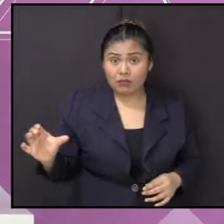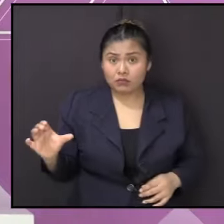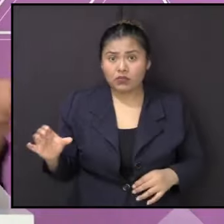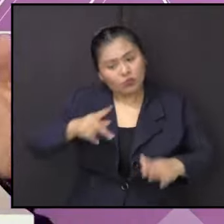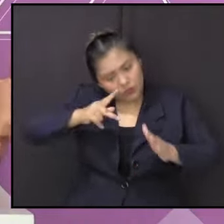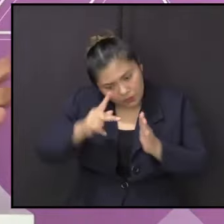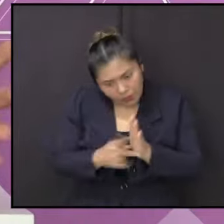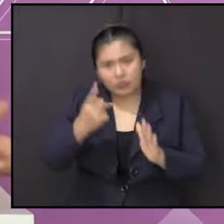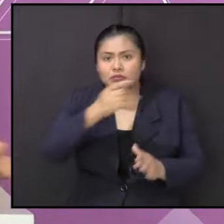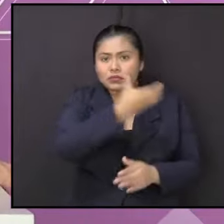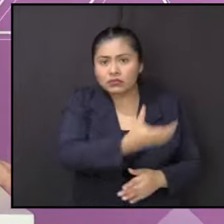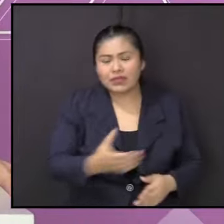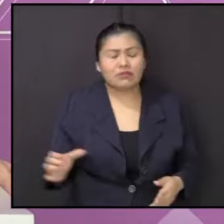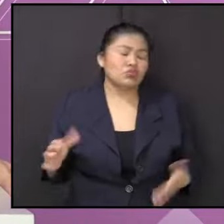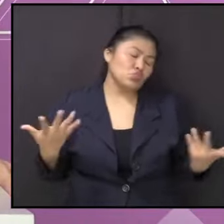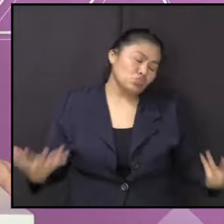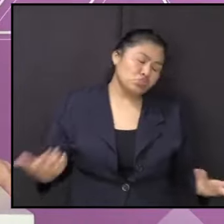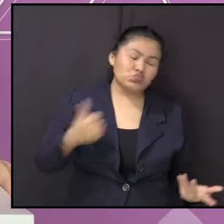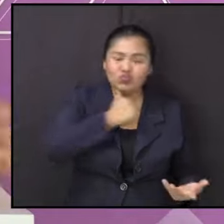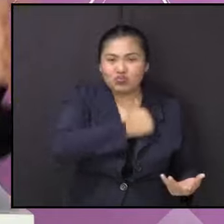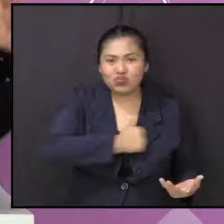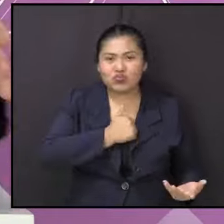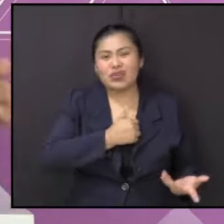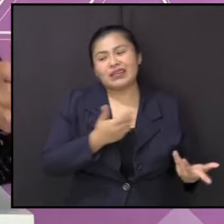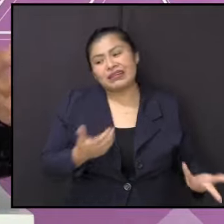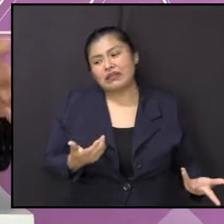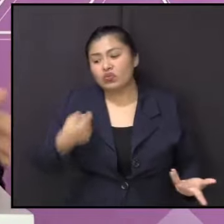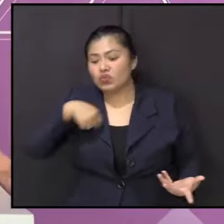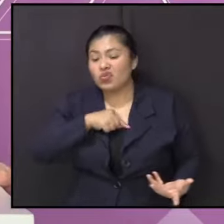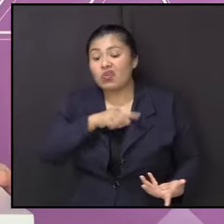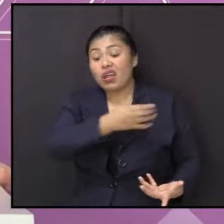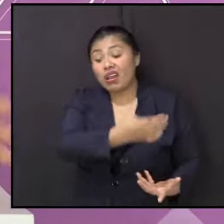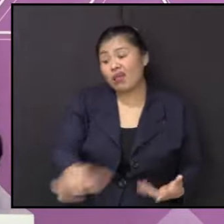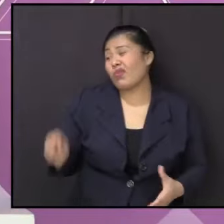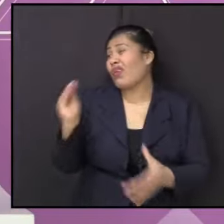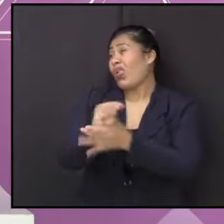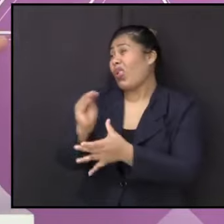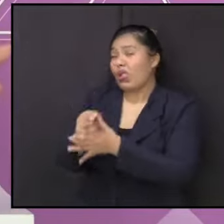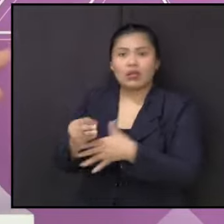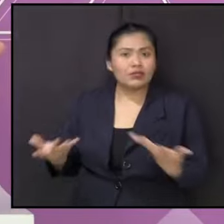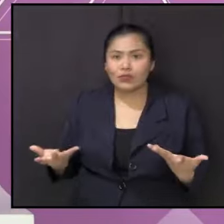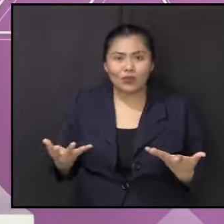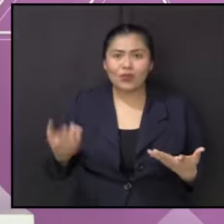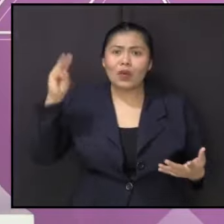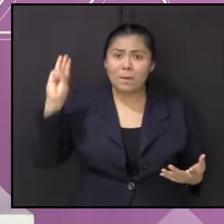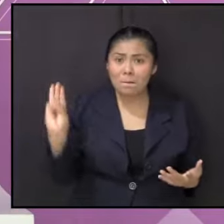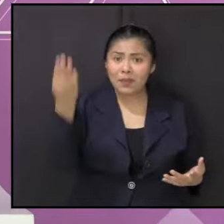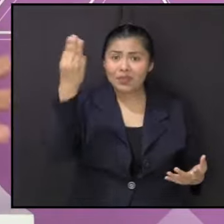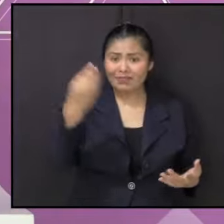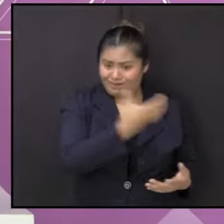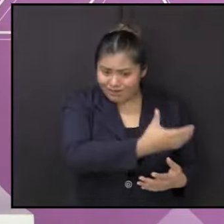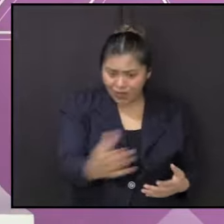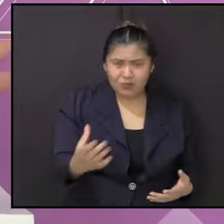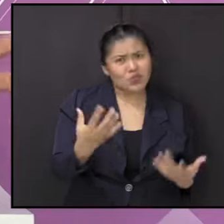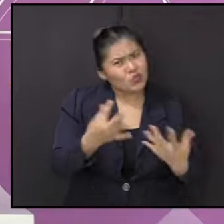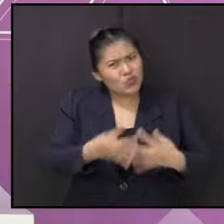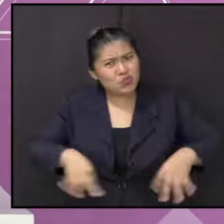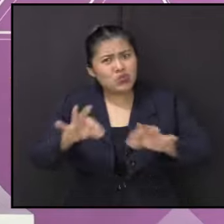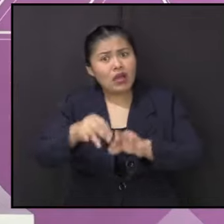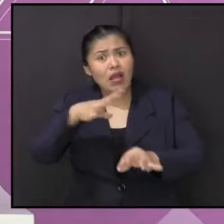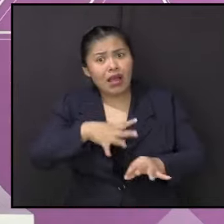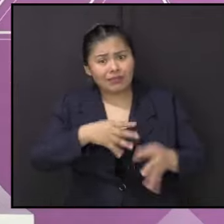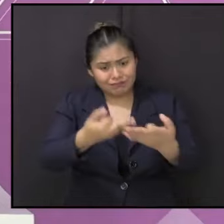porque desafortunadamente ahí tenemos tanto para que Minatitlán sea un boom económico. Tenemos todo, tenemos